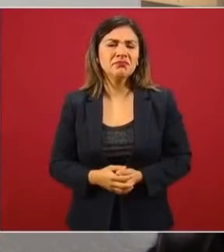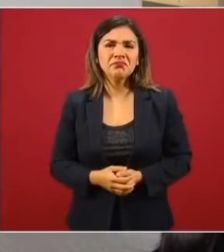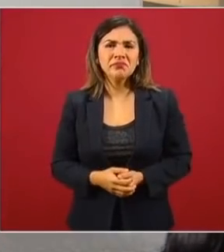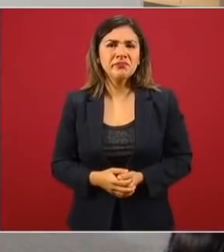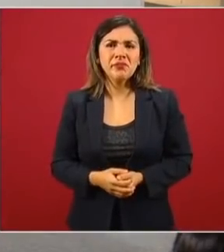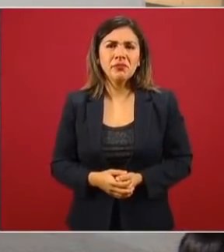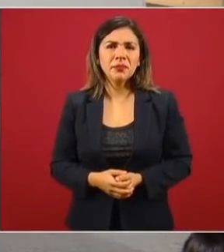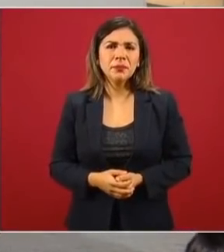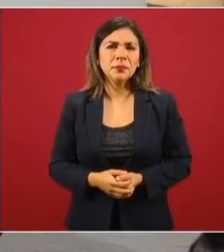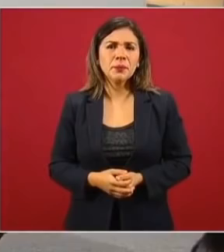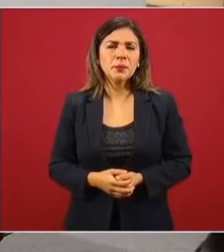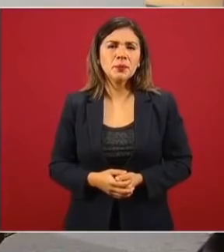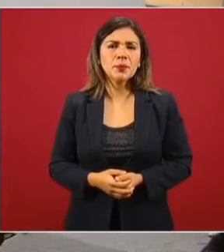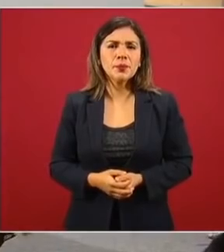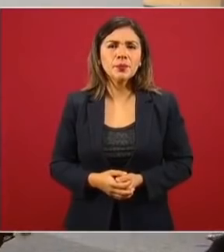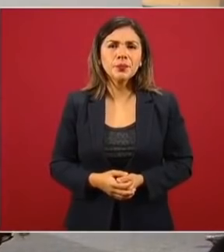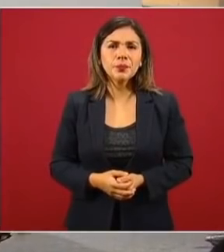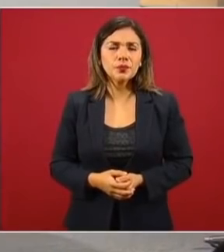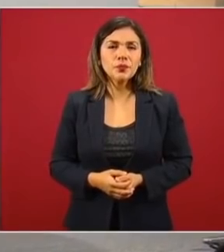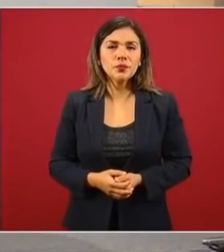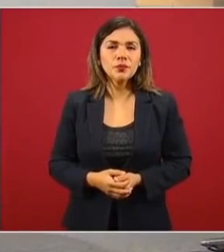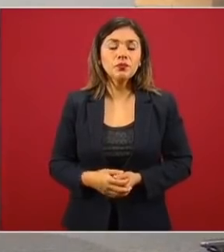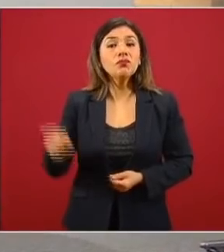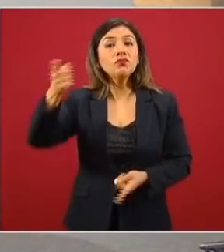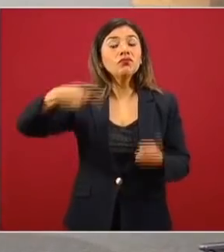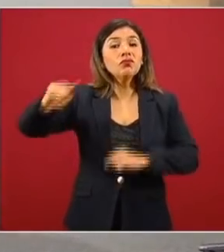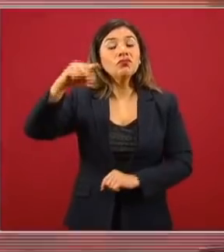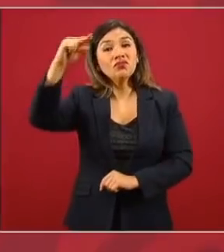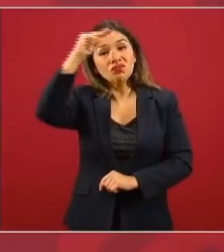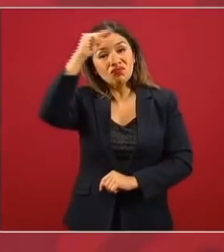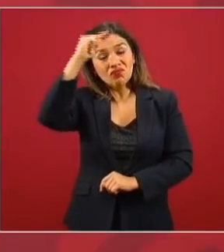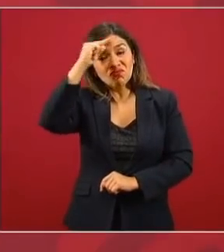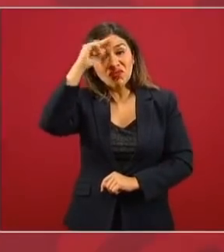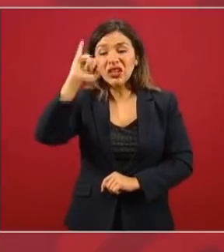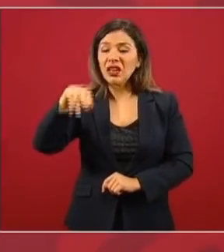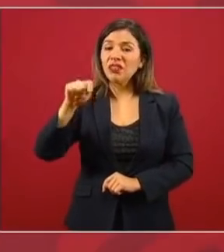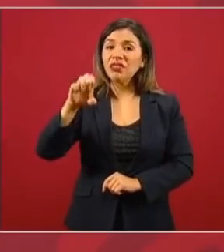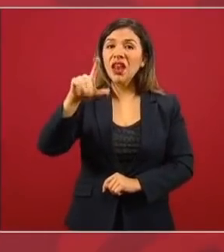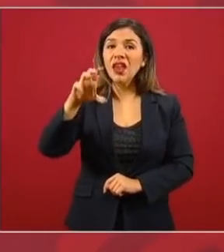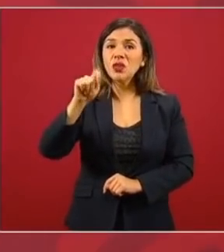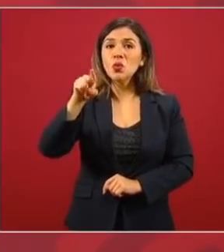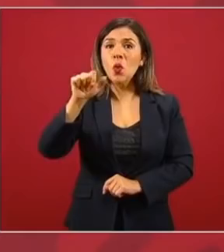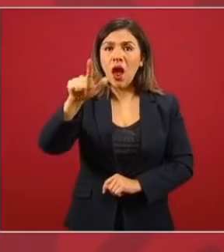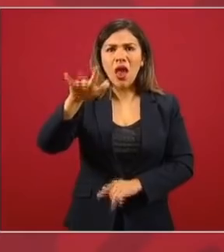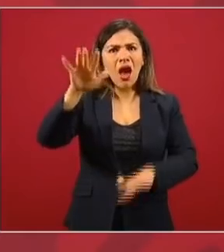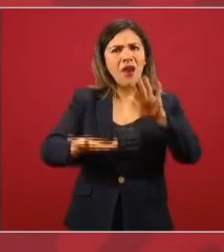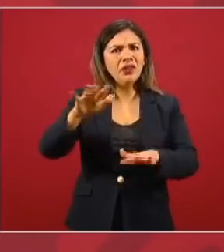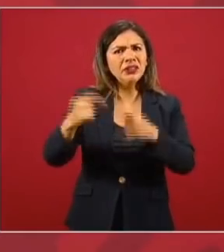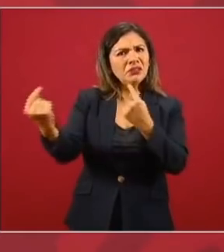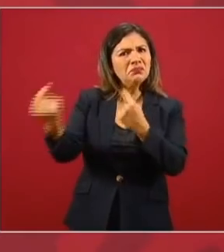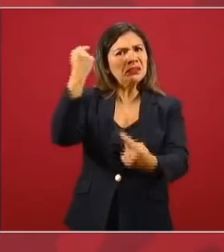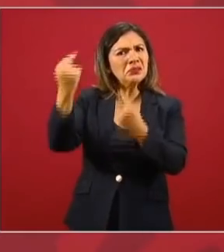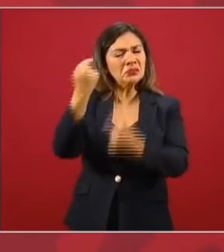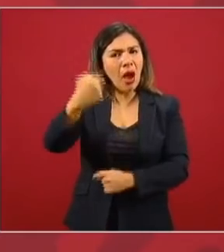Y el caso de los intelectuales orgánicos, pero si hasta me insultan,